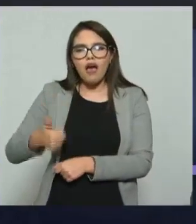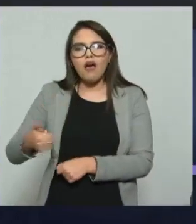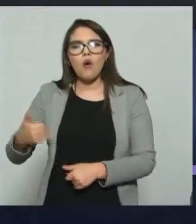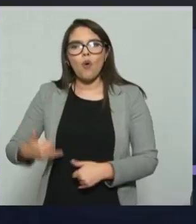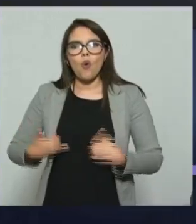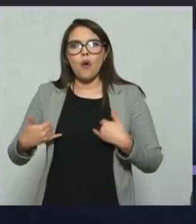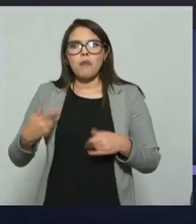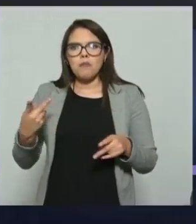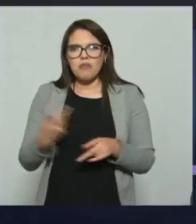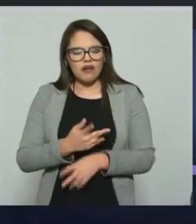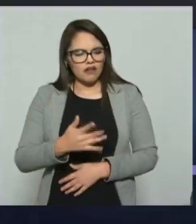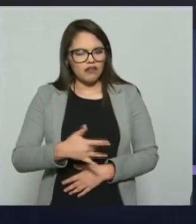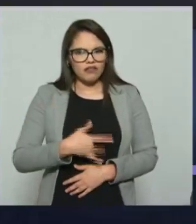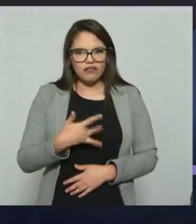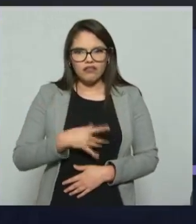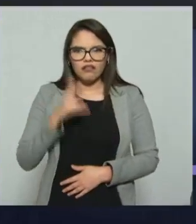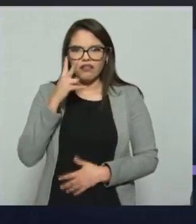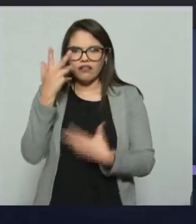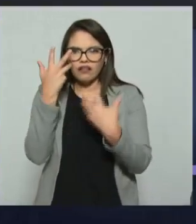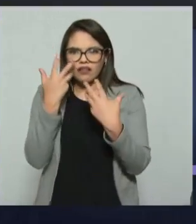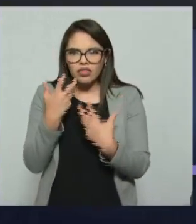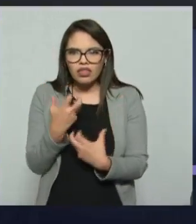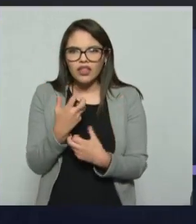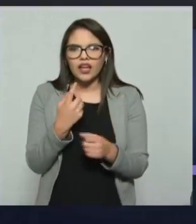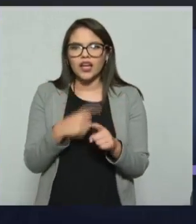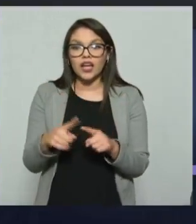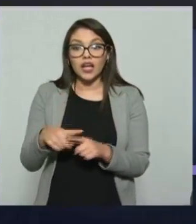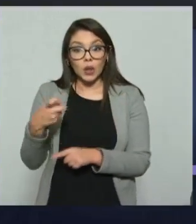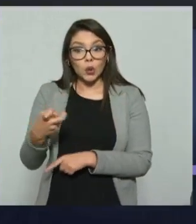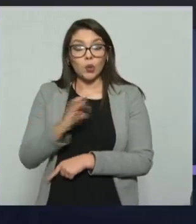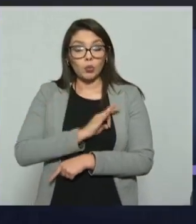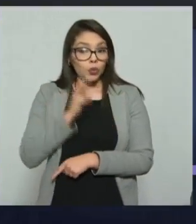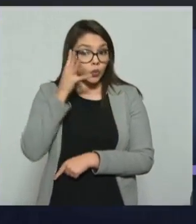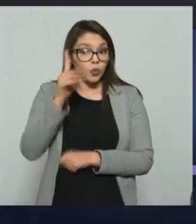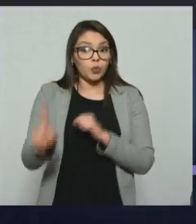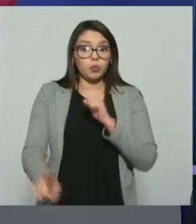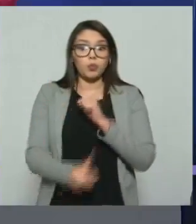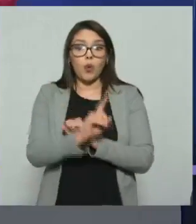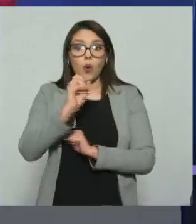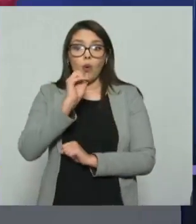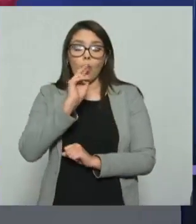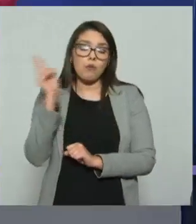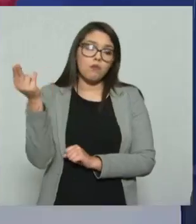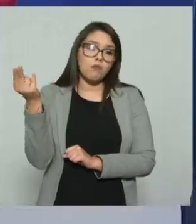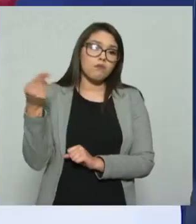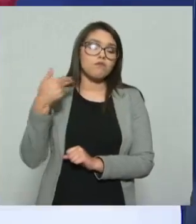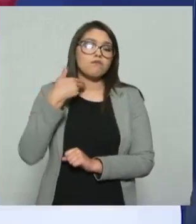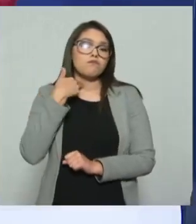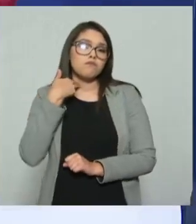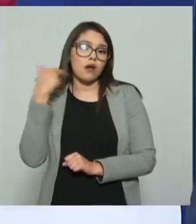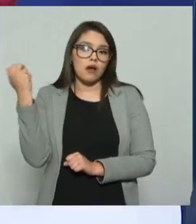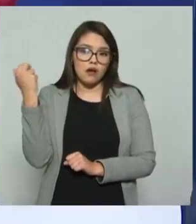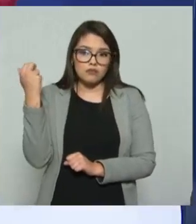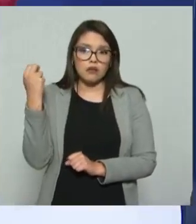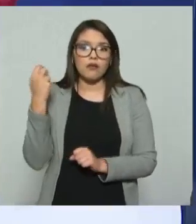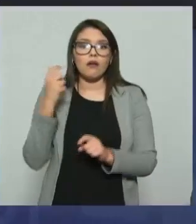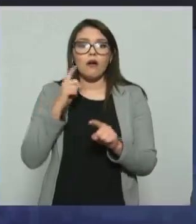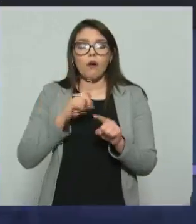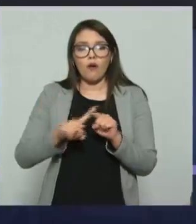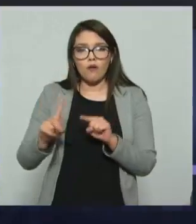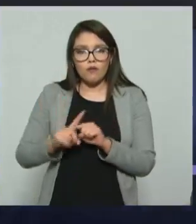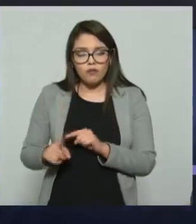sintiendo, lo que los puede llevar a cometer y a tener también desde primero